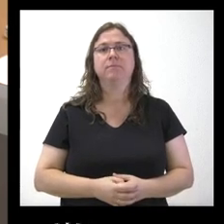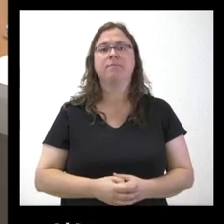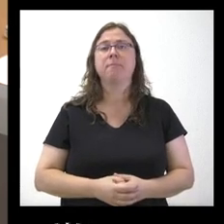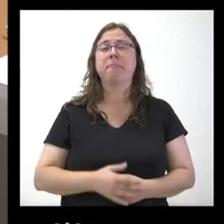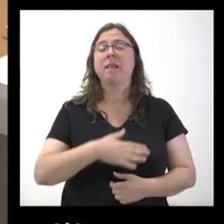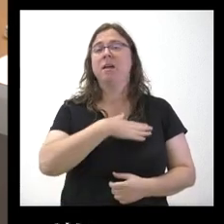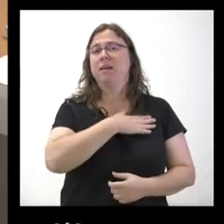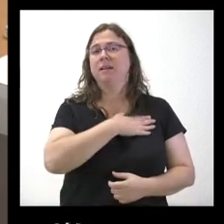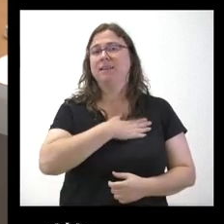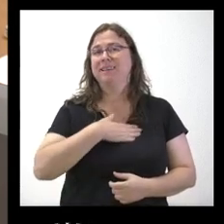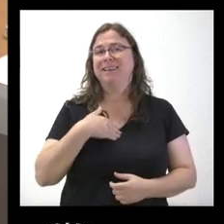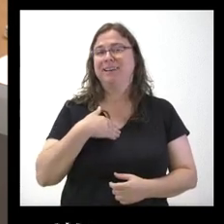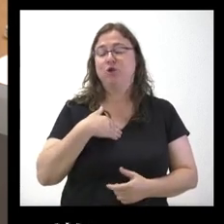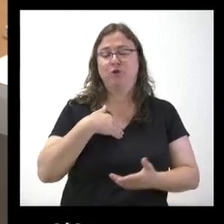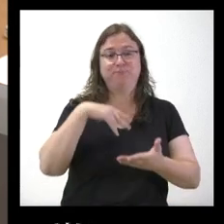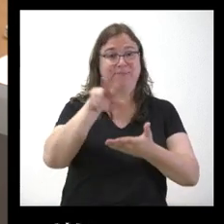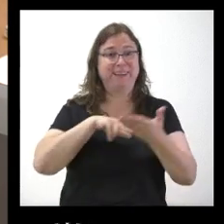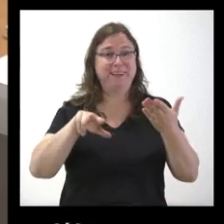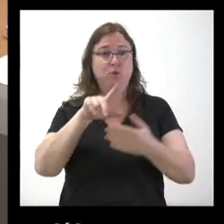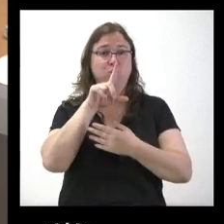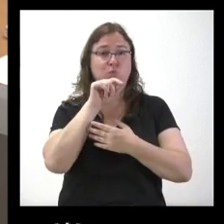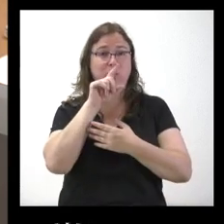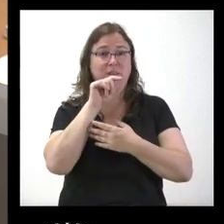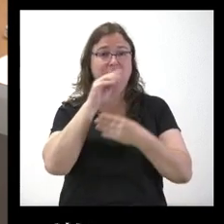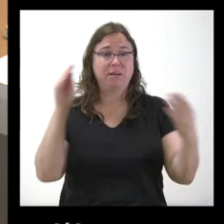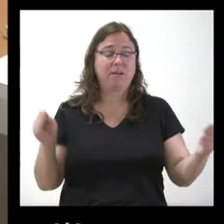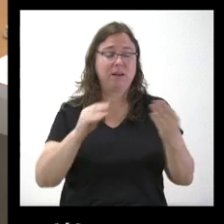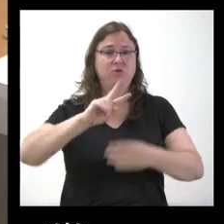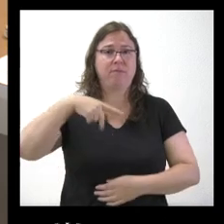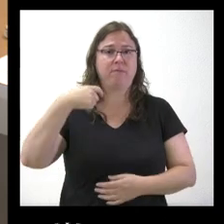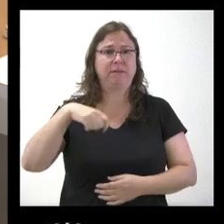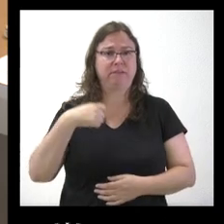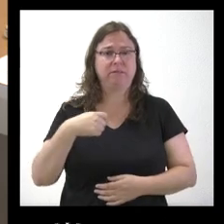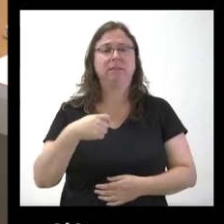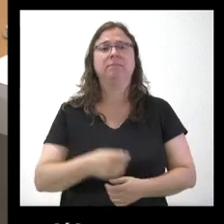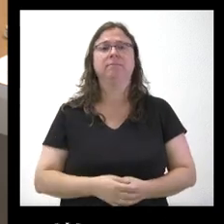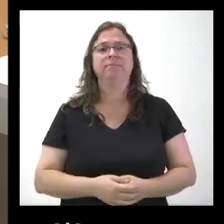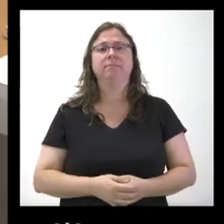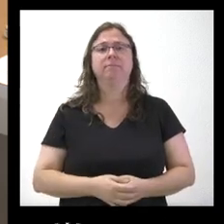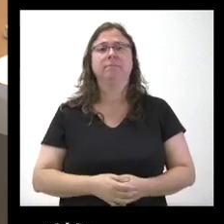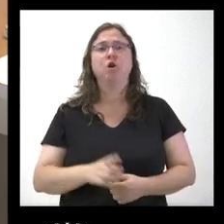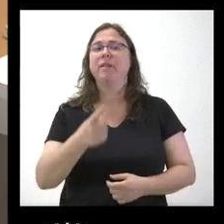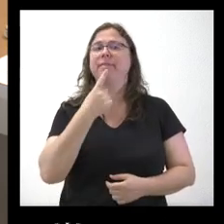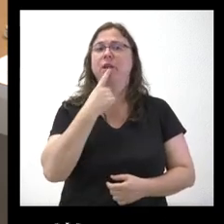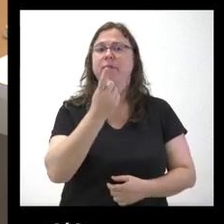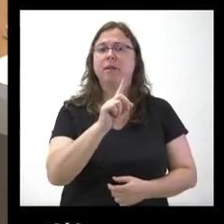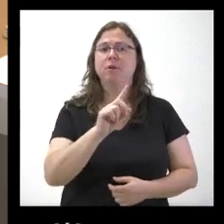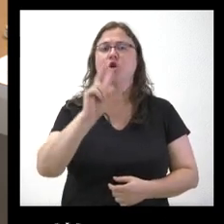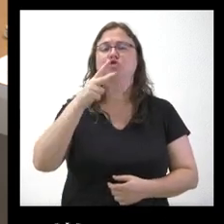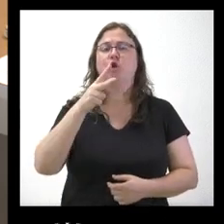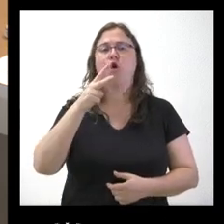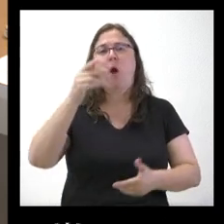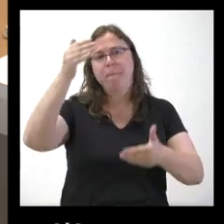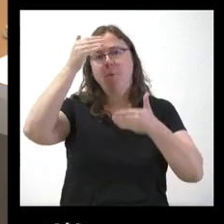el el el tweet que que ha lanzado García Gallardo que dice no te lo dicen pero son moros